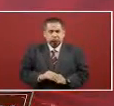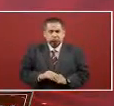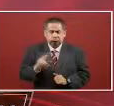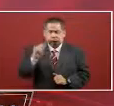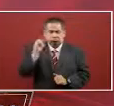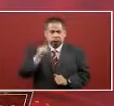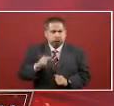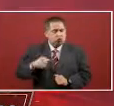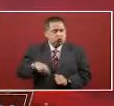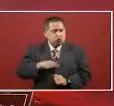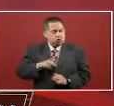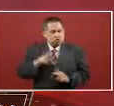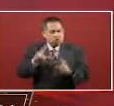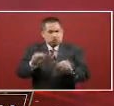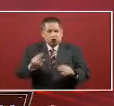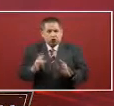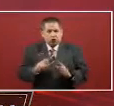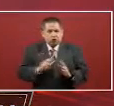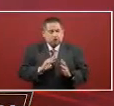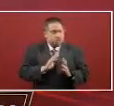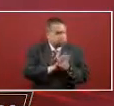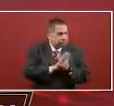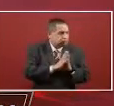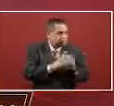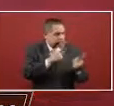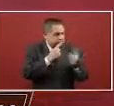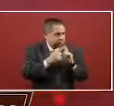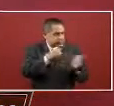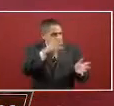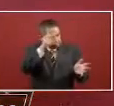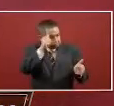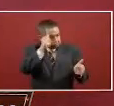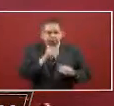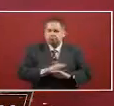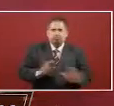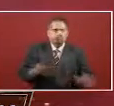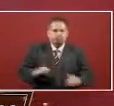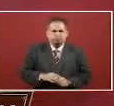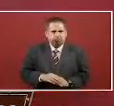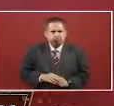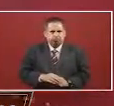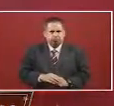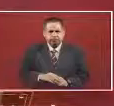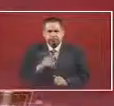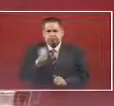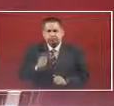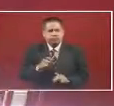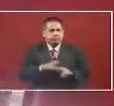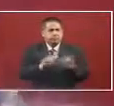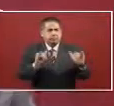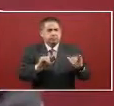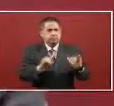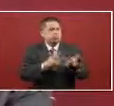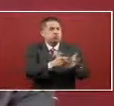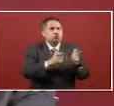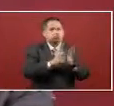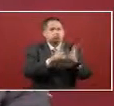nosotros no vamos a negociar con ninguna